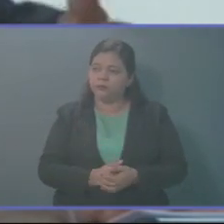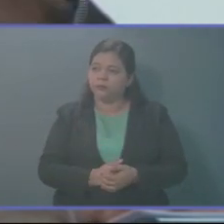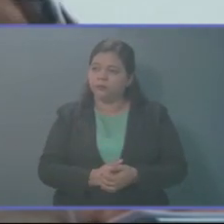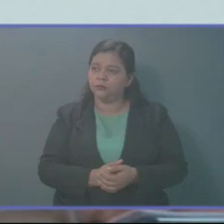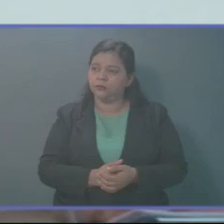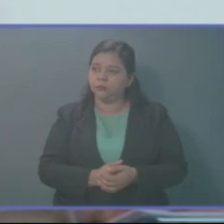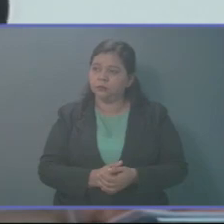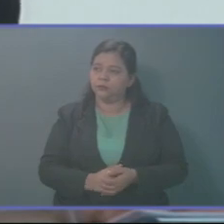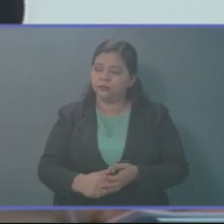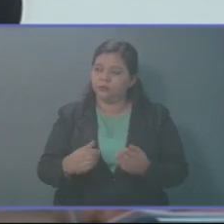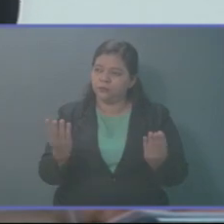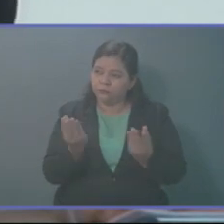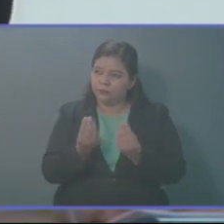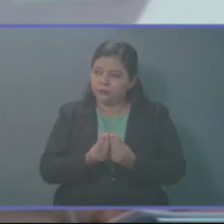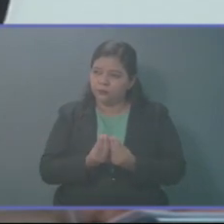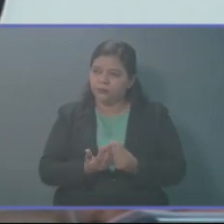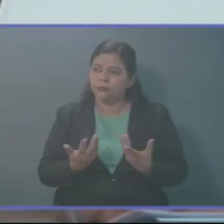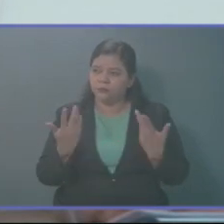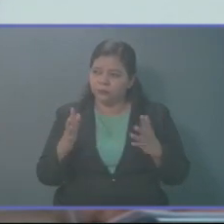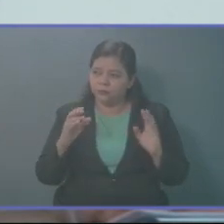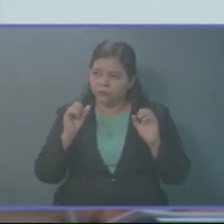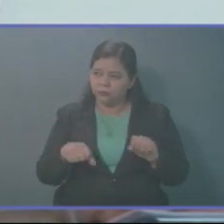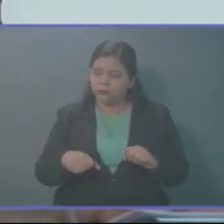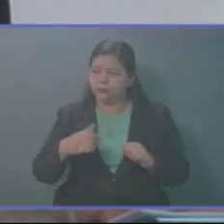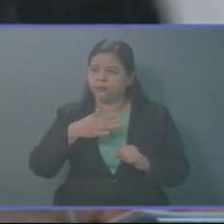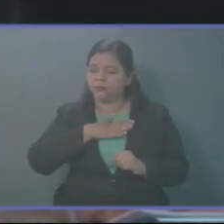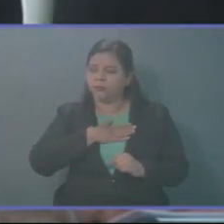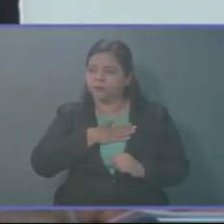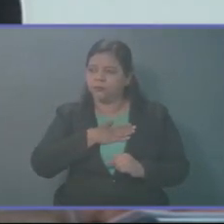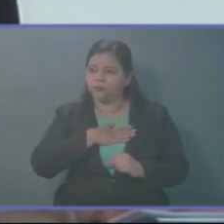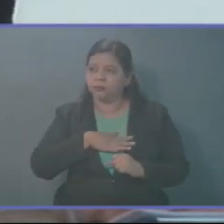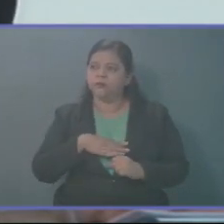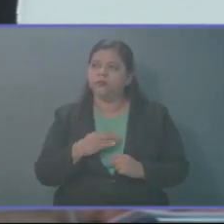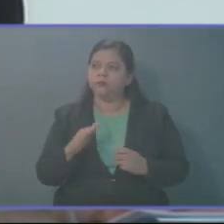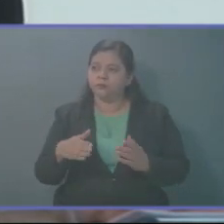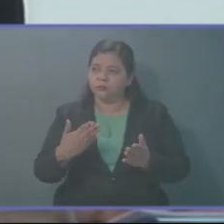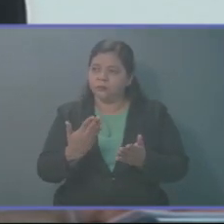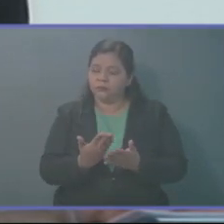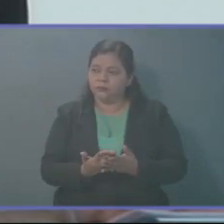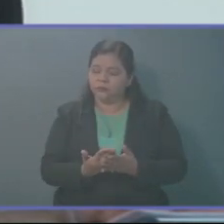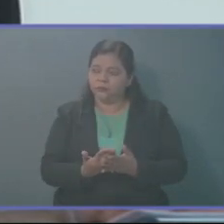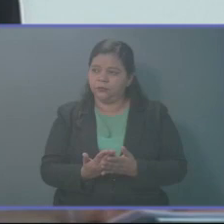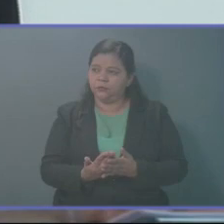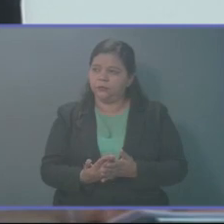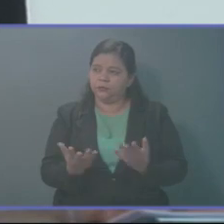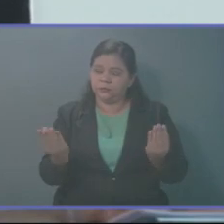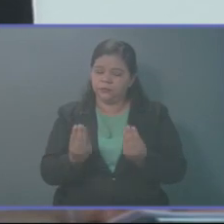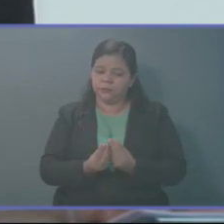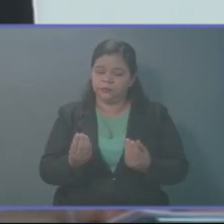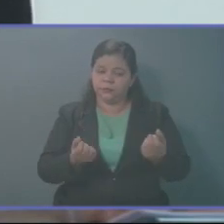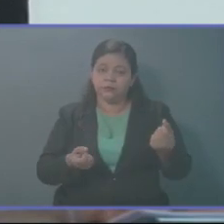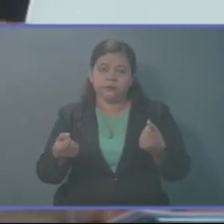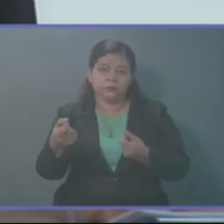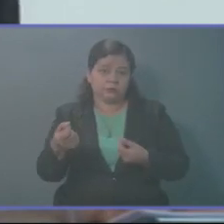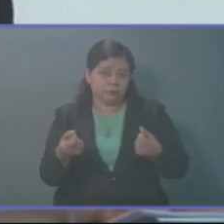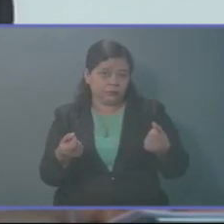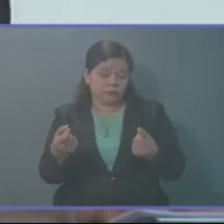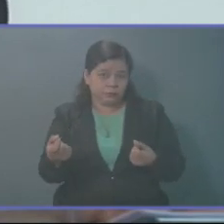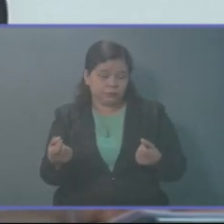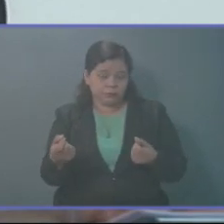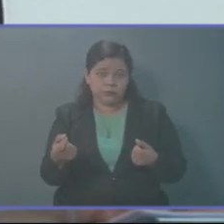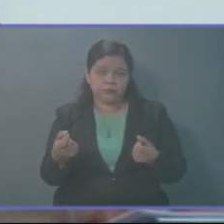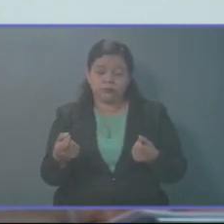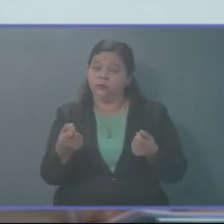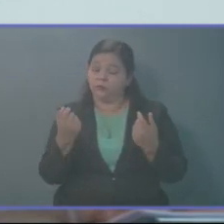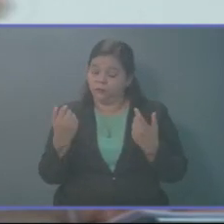lo poco que pueden obtener a raíz de que pocos vehículos circulaban, ¿verdad? Entonces ese